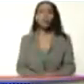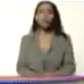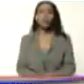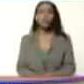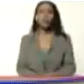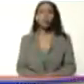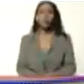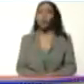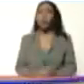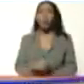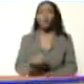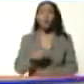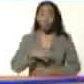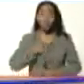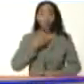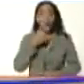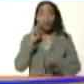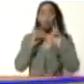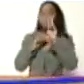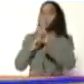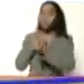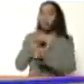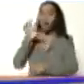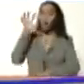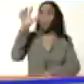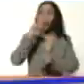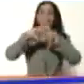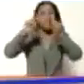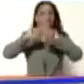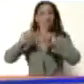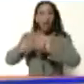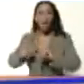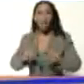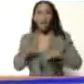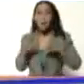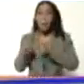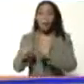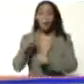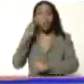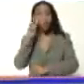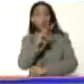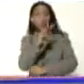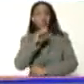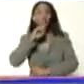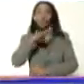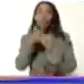uno puede revisar el mapa de los distintos imperios y verá la historia de la humanidad